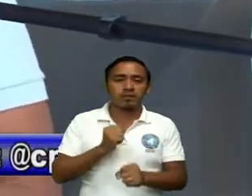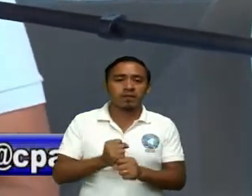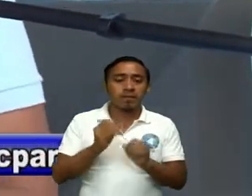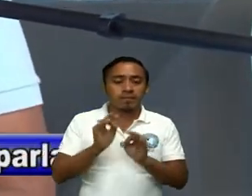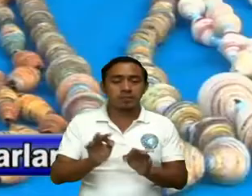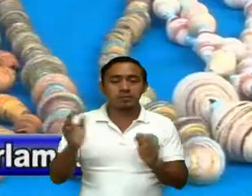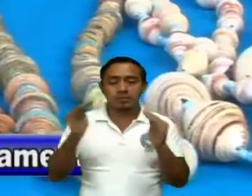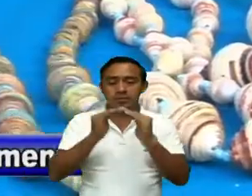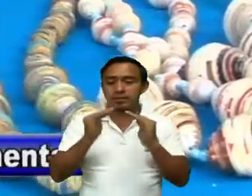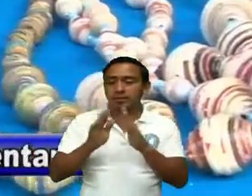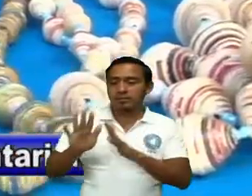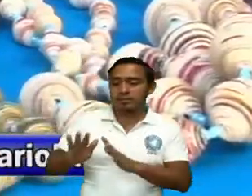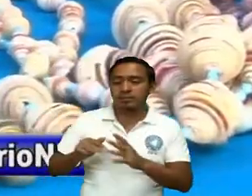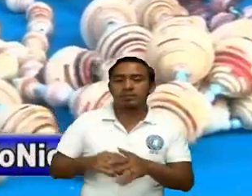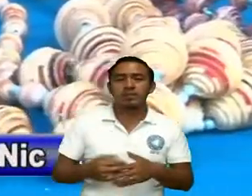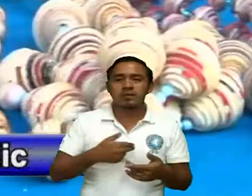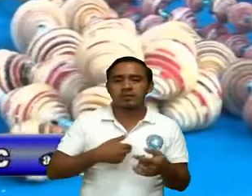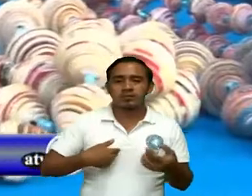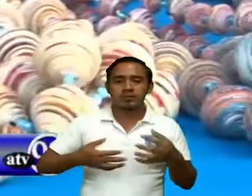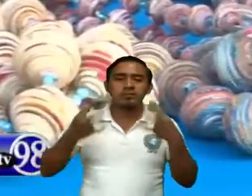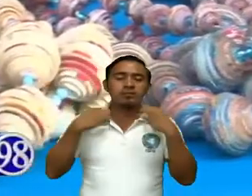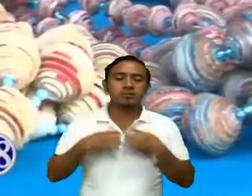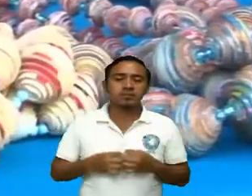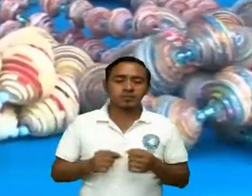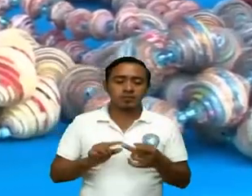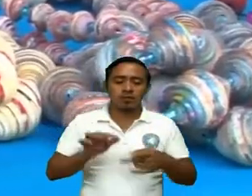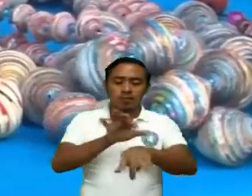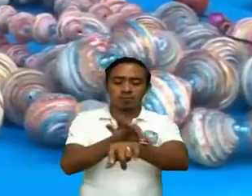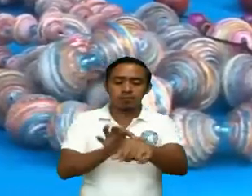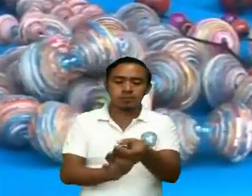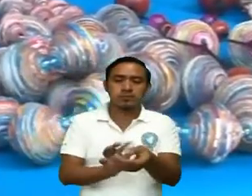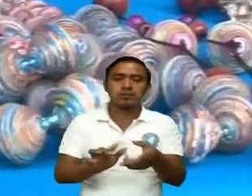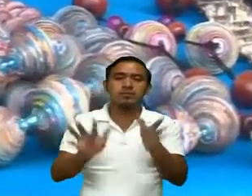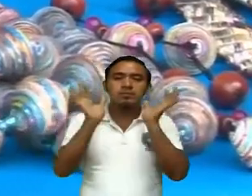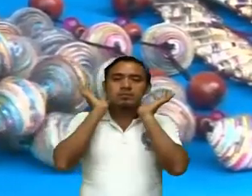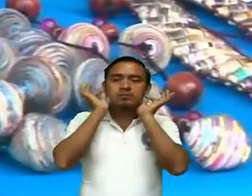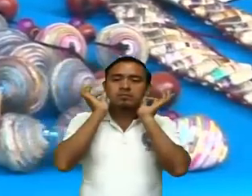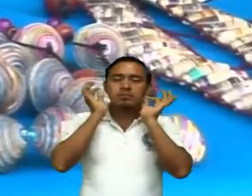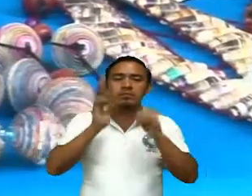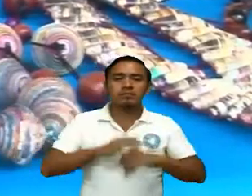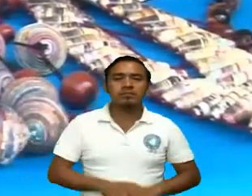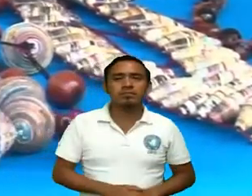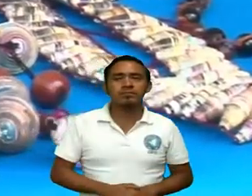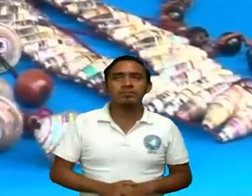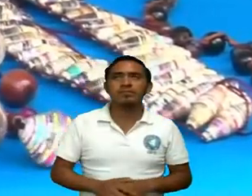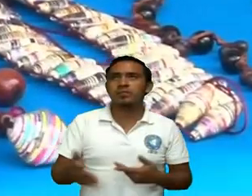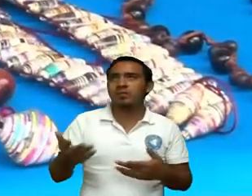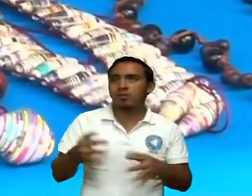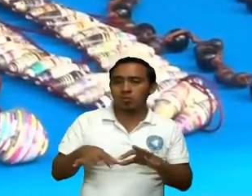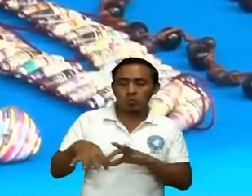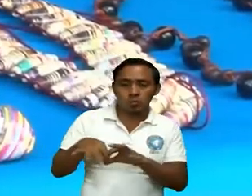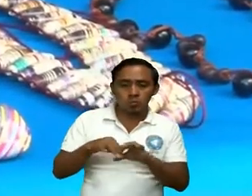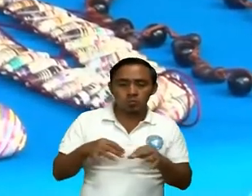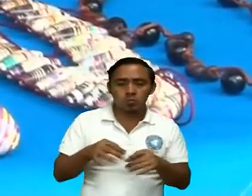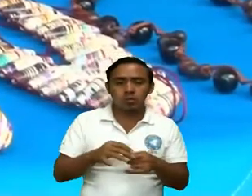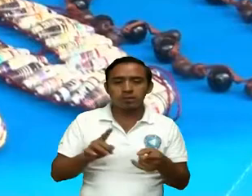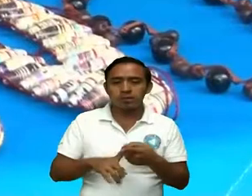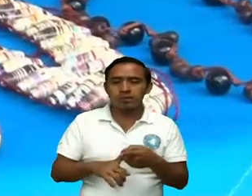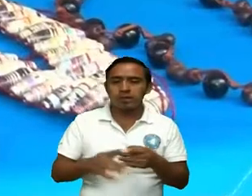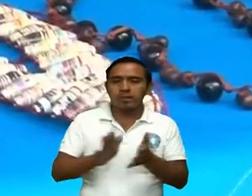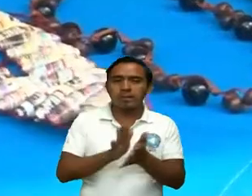en la casa. Te hacemos collares, pulseras y chapas. Mezclamos el papel con